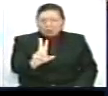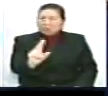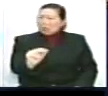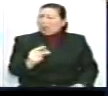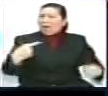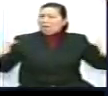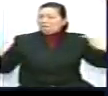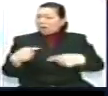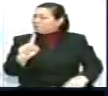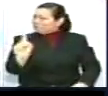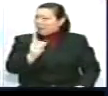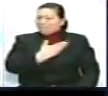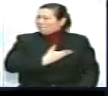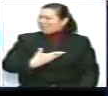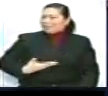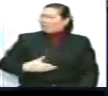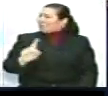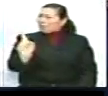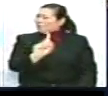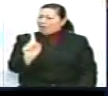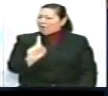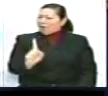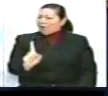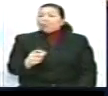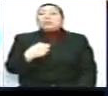buscar enfrentamiento con el primer mandatario.